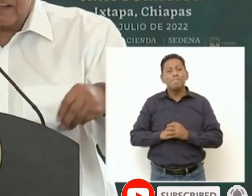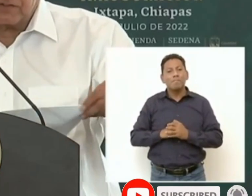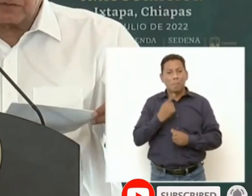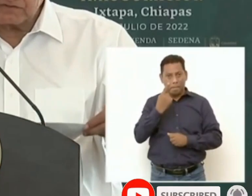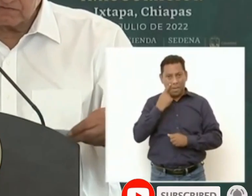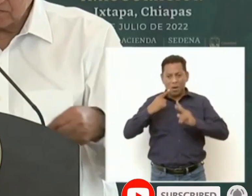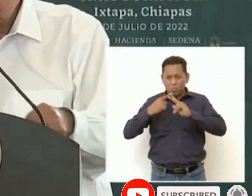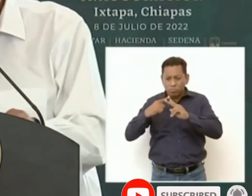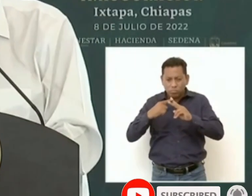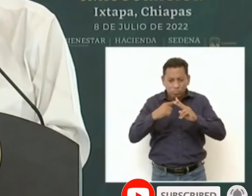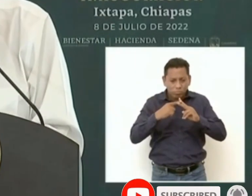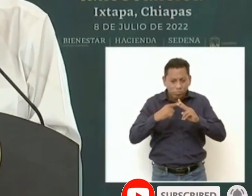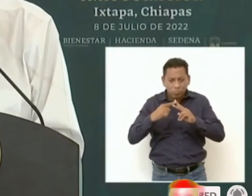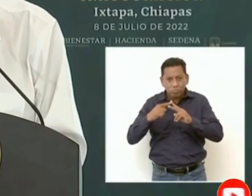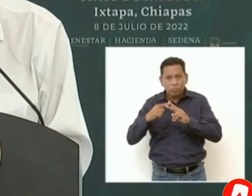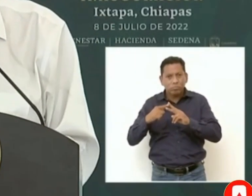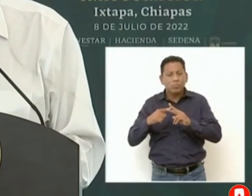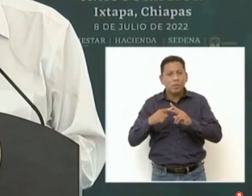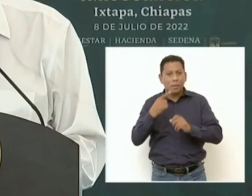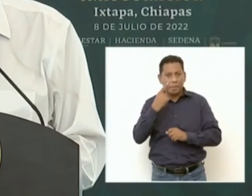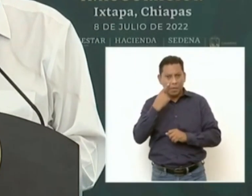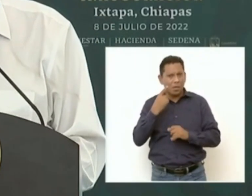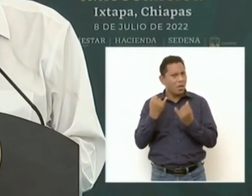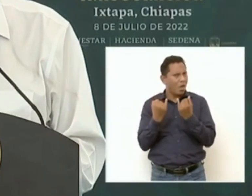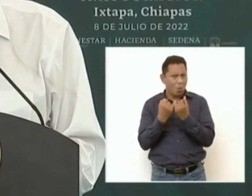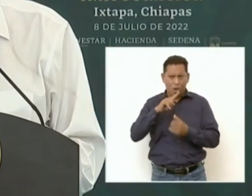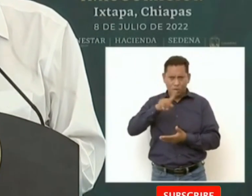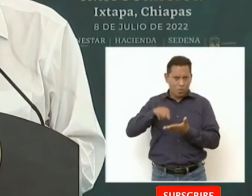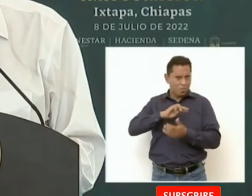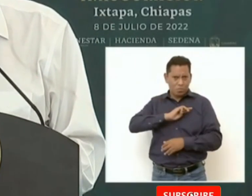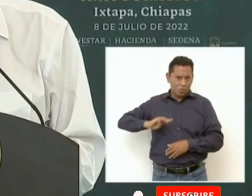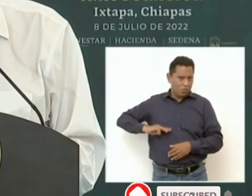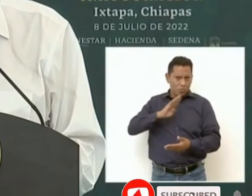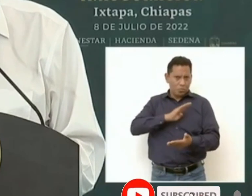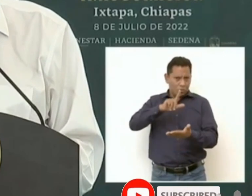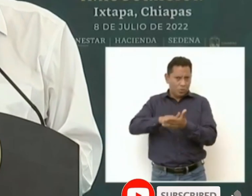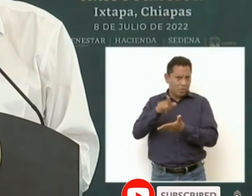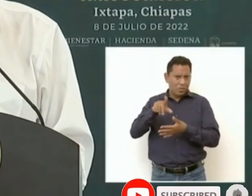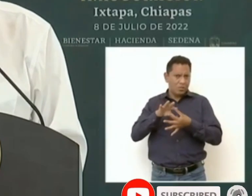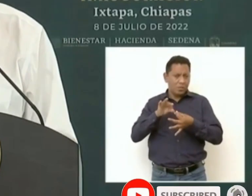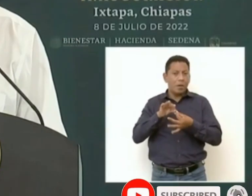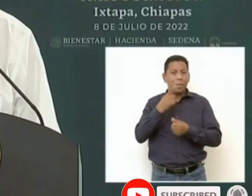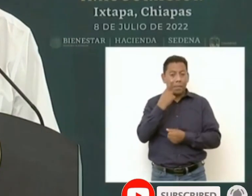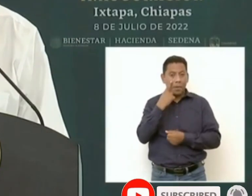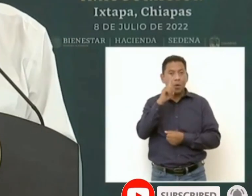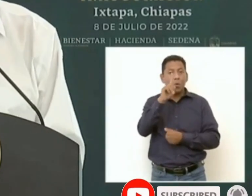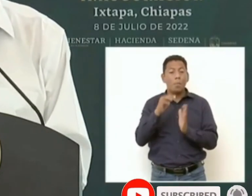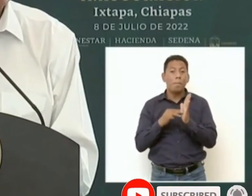acuerdo al censo, lo explicaba también en Bochil, hay